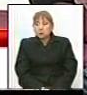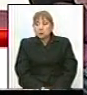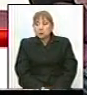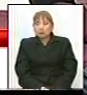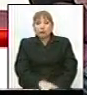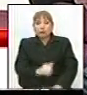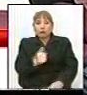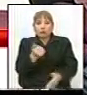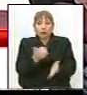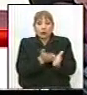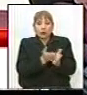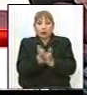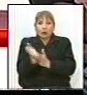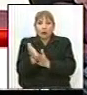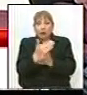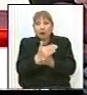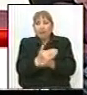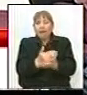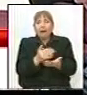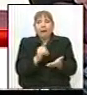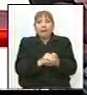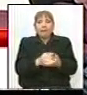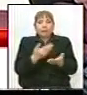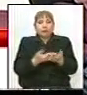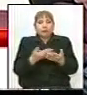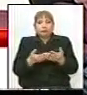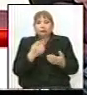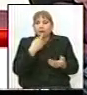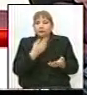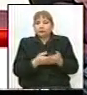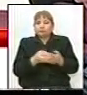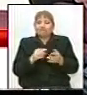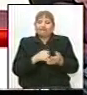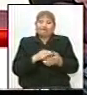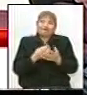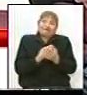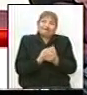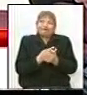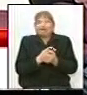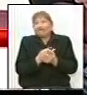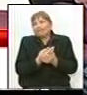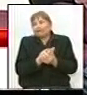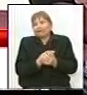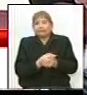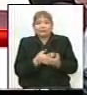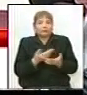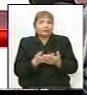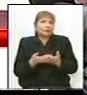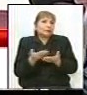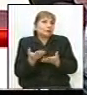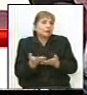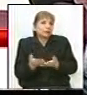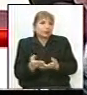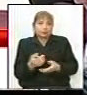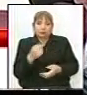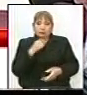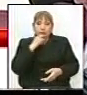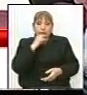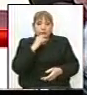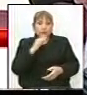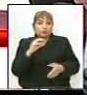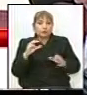Por otro lado, en cuanto a las inquietudes formuladas por la señora congresista